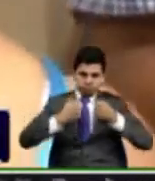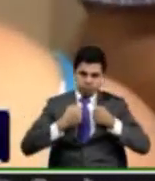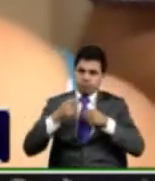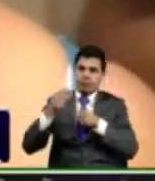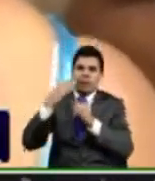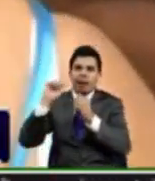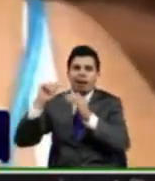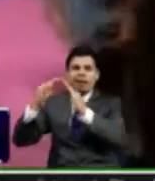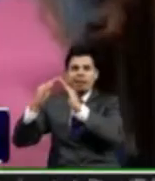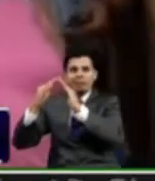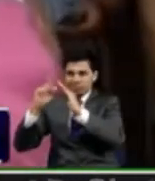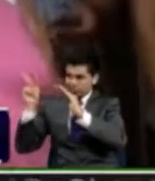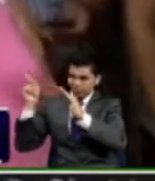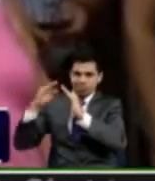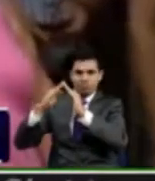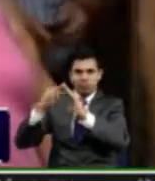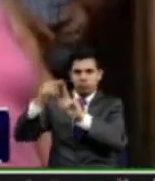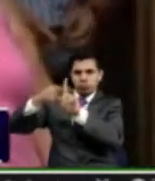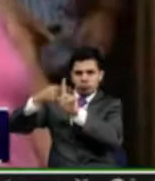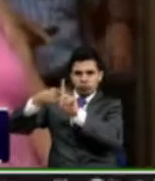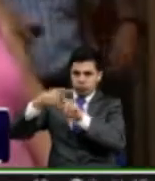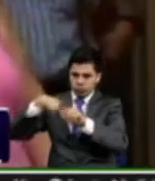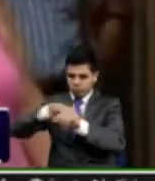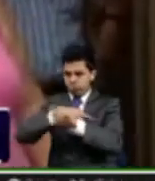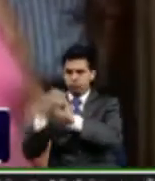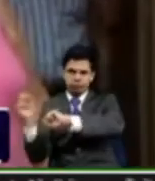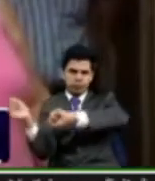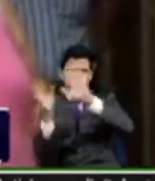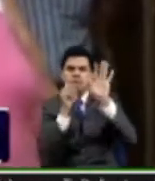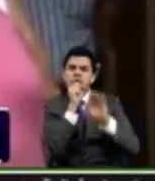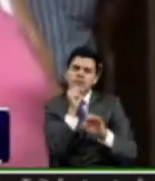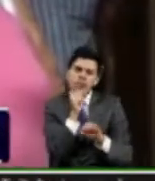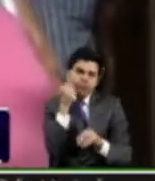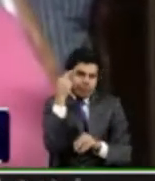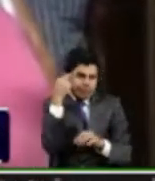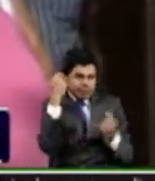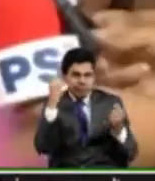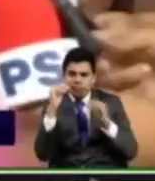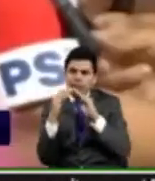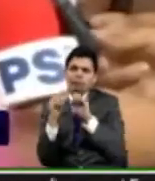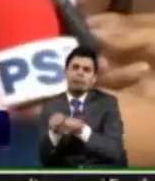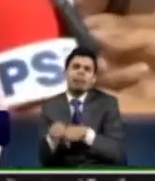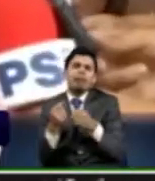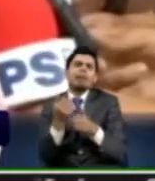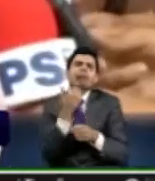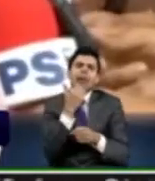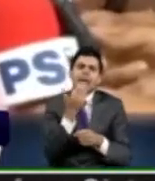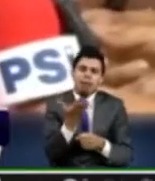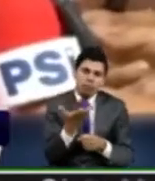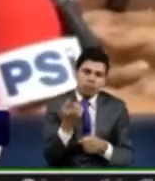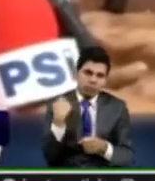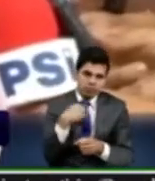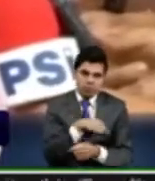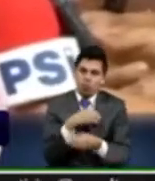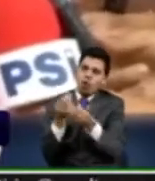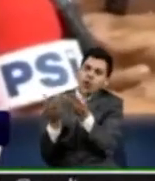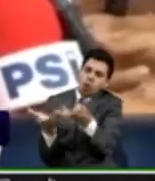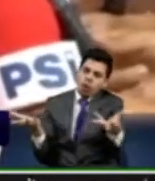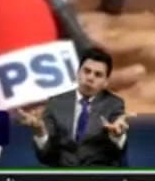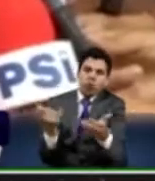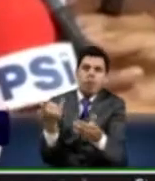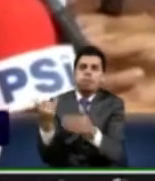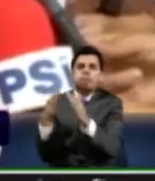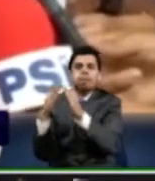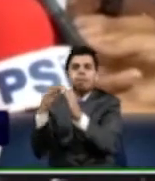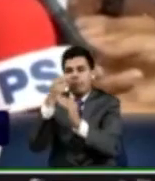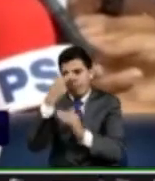está afectada y ellos ya desalojaron porque son adultos mayores y temen que la misma se desplome. Pero le dejamos todas las pertenencias y cosas a